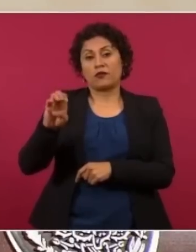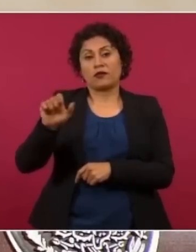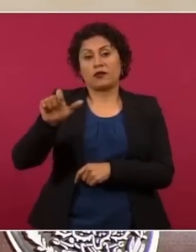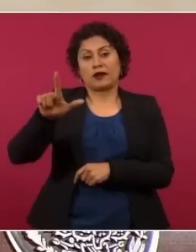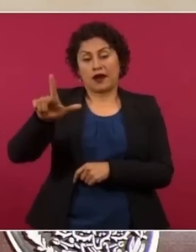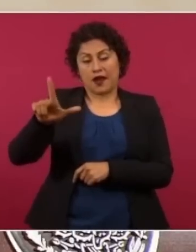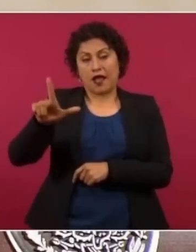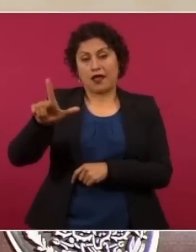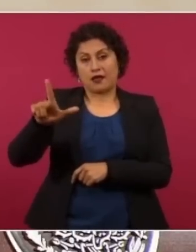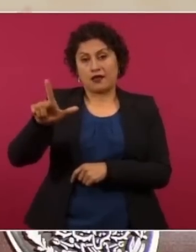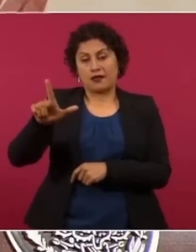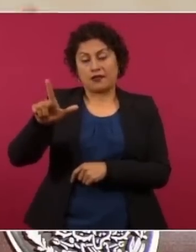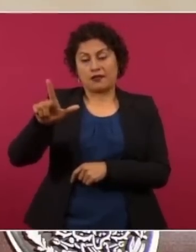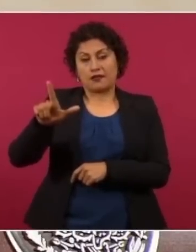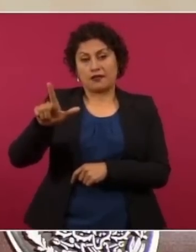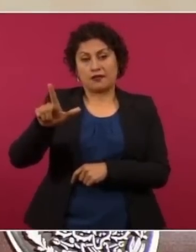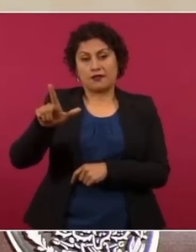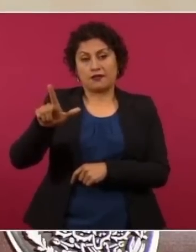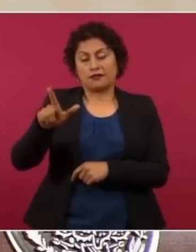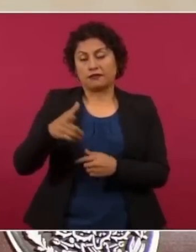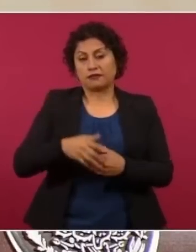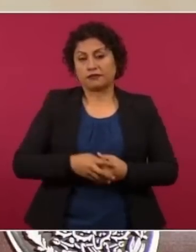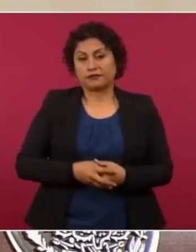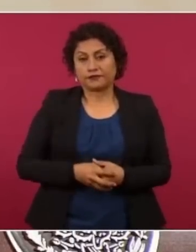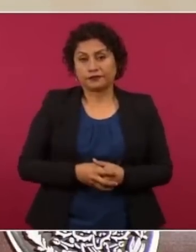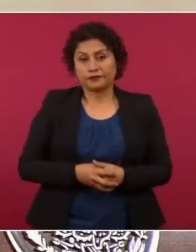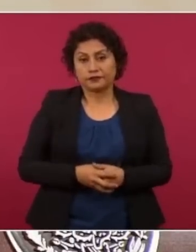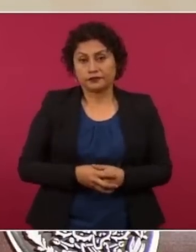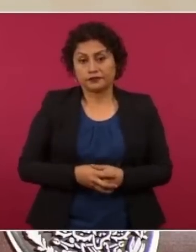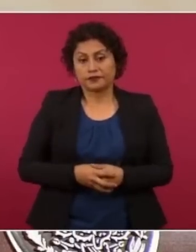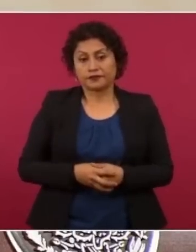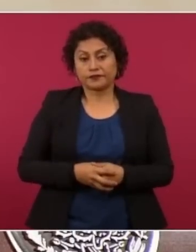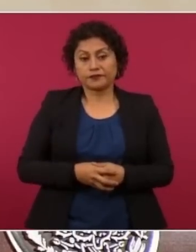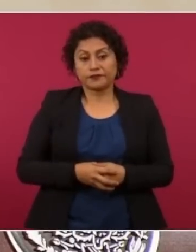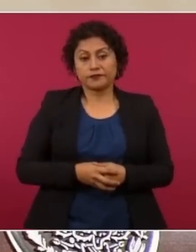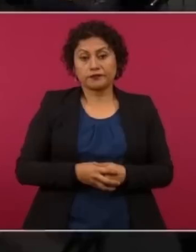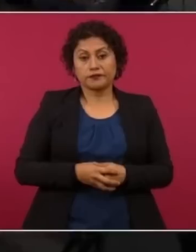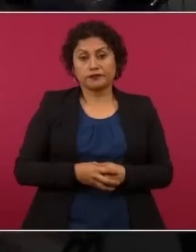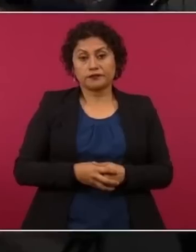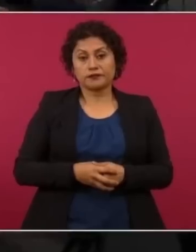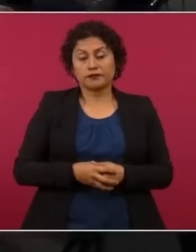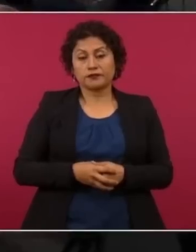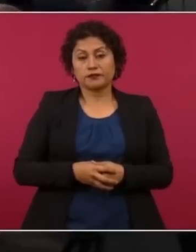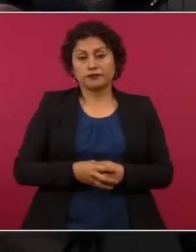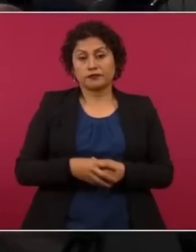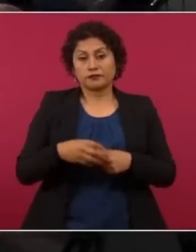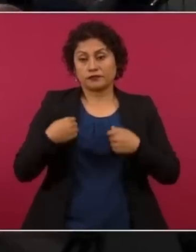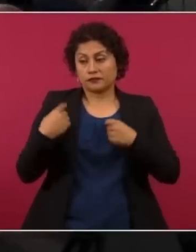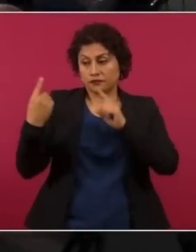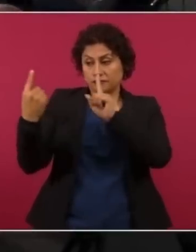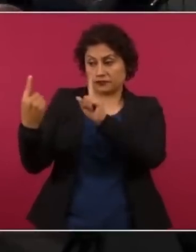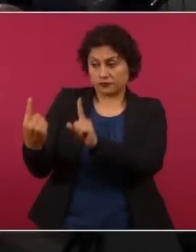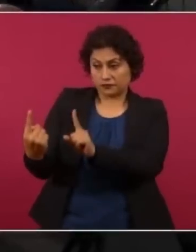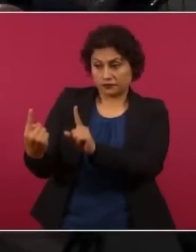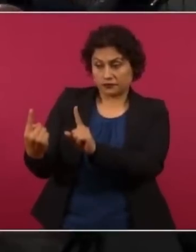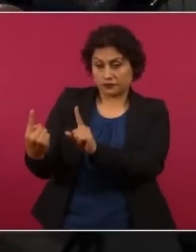con el que pues no tengo yo diferencias,